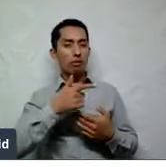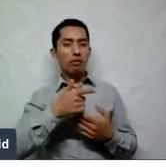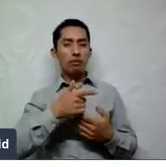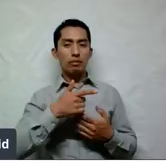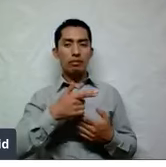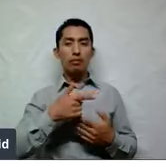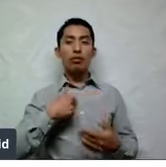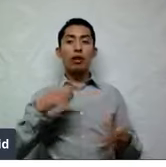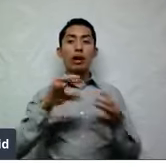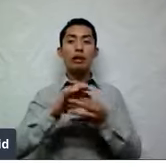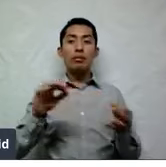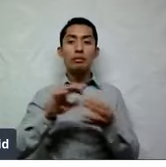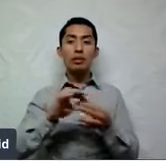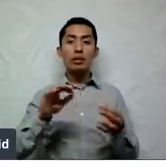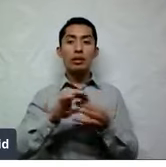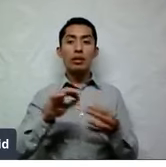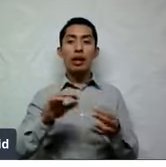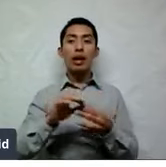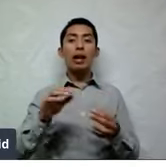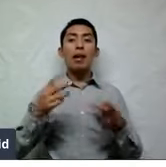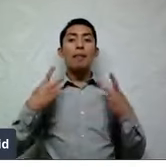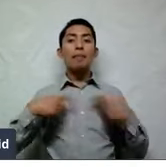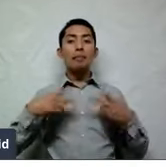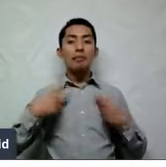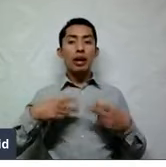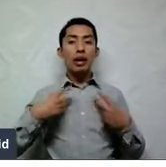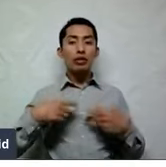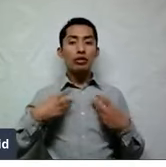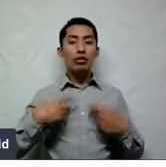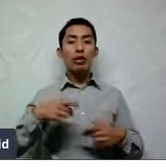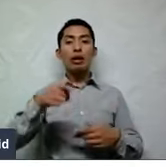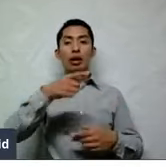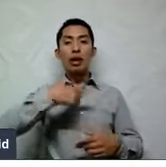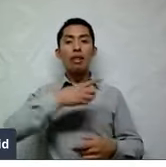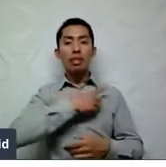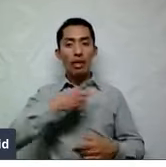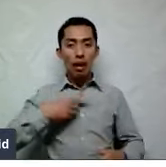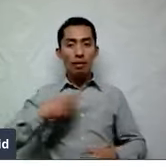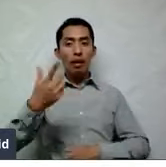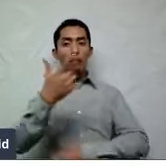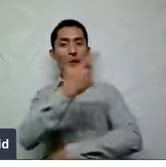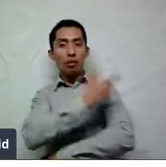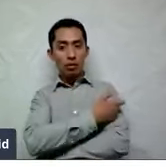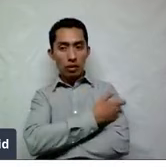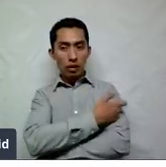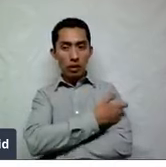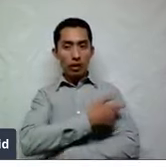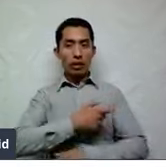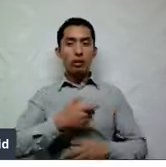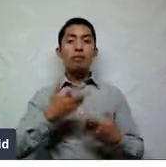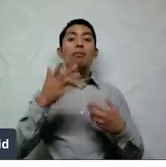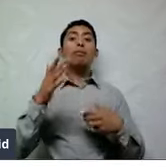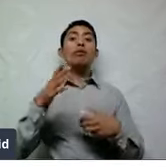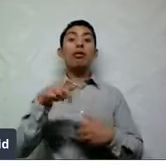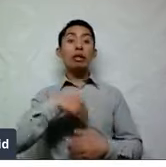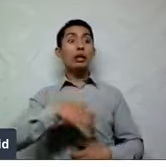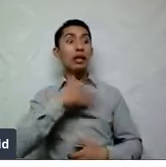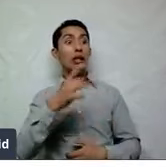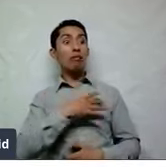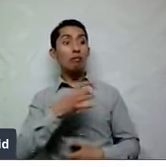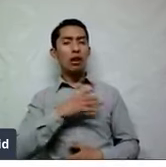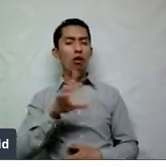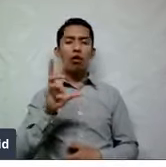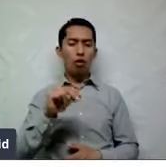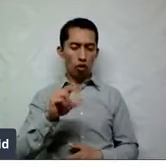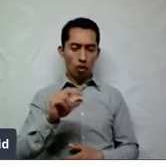los pacientes debemos de vacunar, los alérgicos debemos vacunarnos. Entonces, no hay que tener miedo.